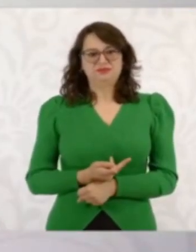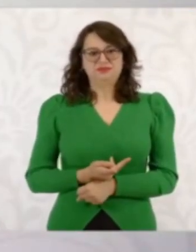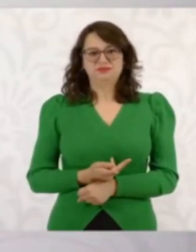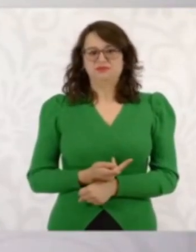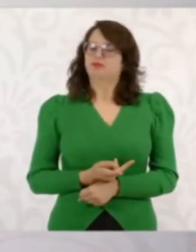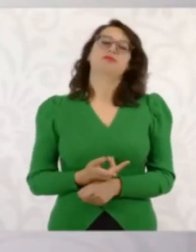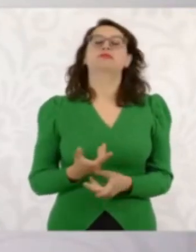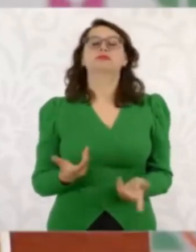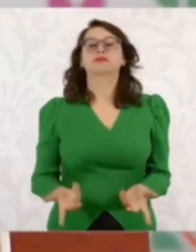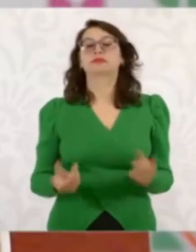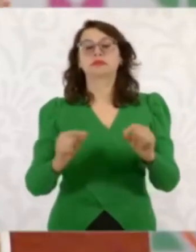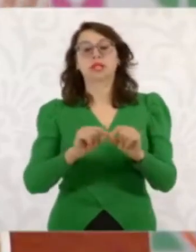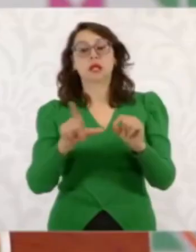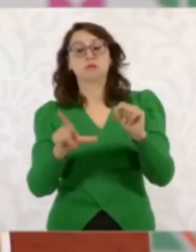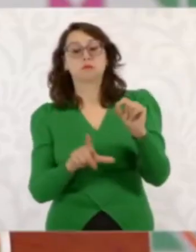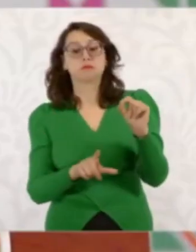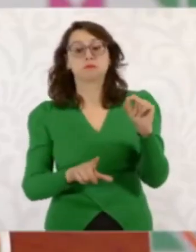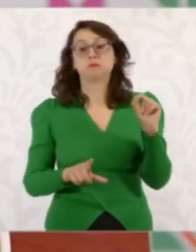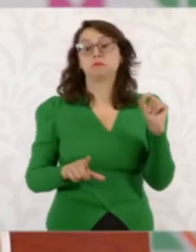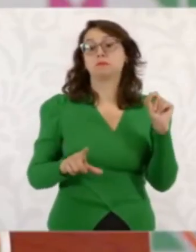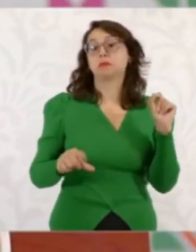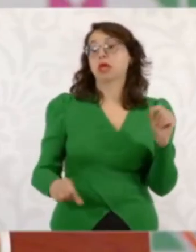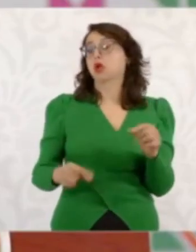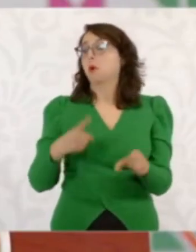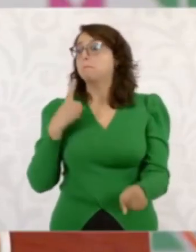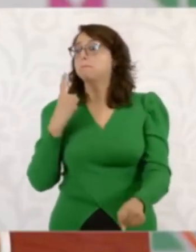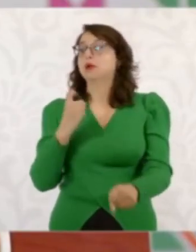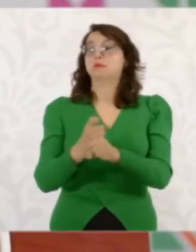del primer mundo, entramos a la Organización